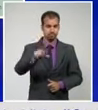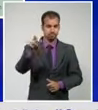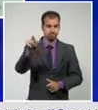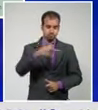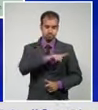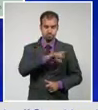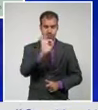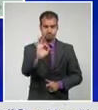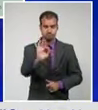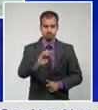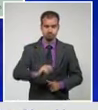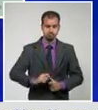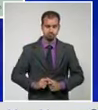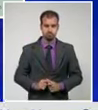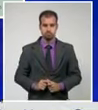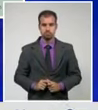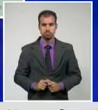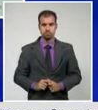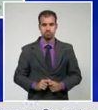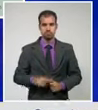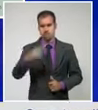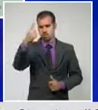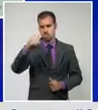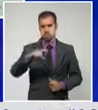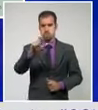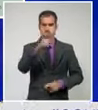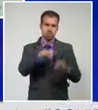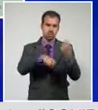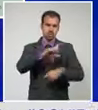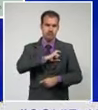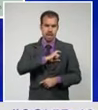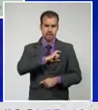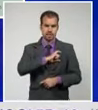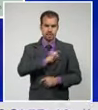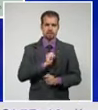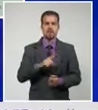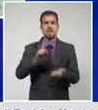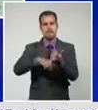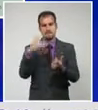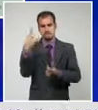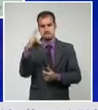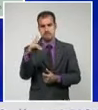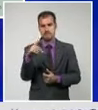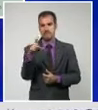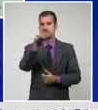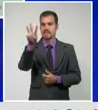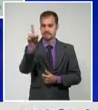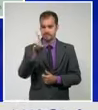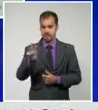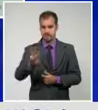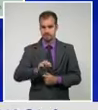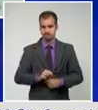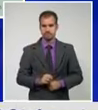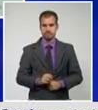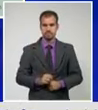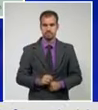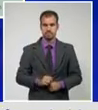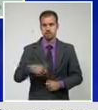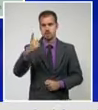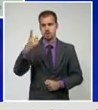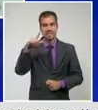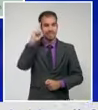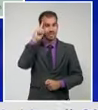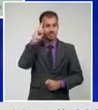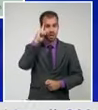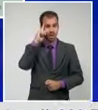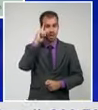ayer. Le sigue Contramaestre y Palma Soriano, con 13 cada uno, y San Luis y